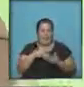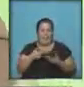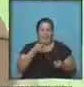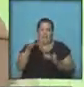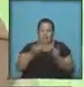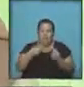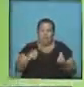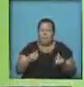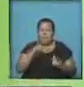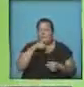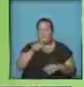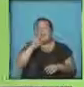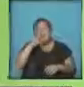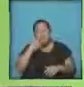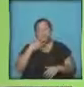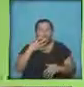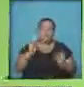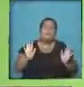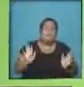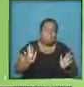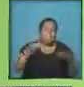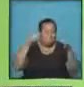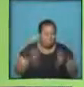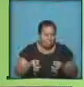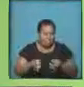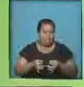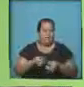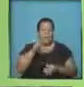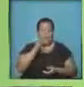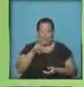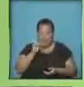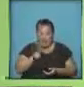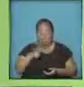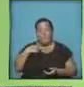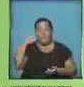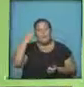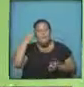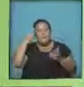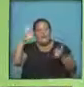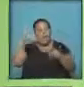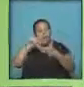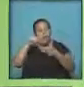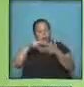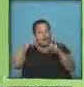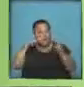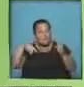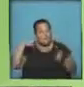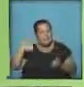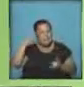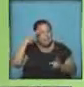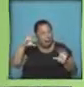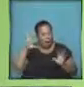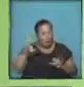Sí. Digo, es lindísimo, pero definitivamente, si los riesgos, y uno pudiera recordar todo esto